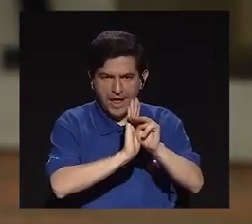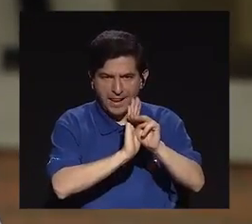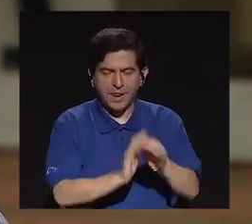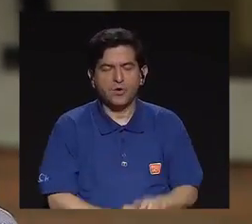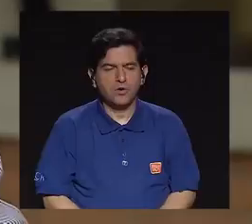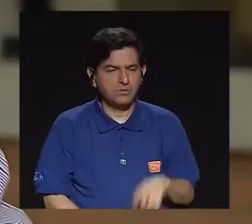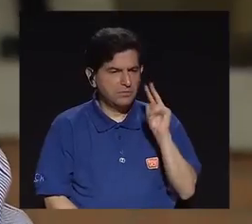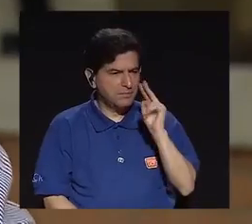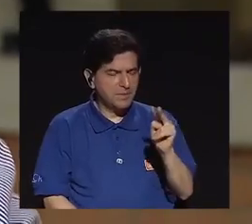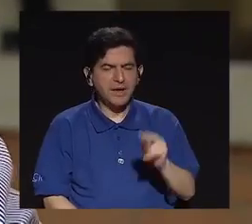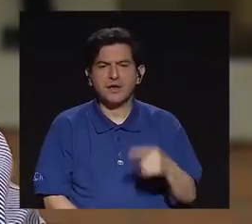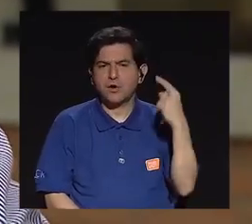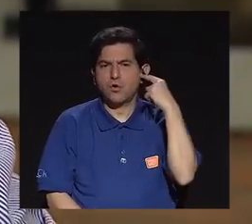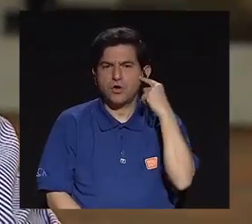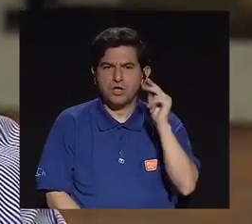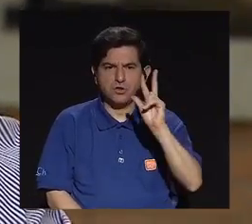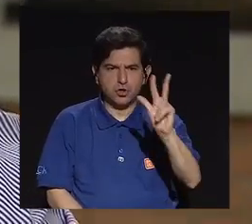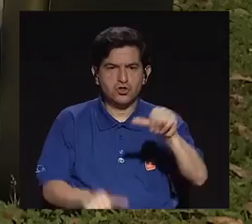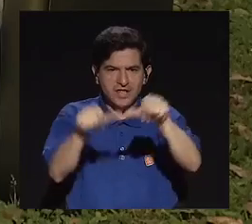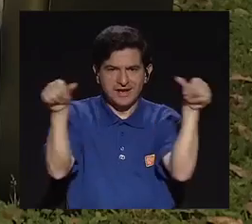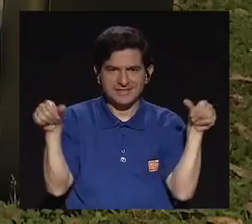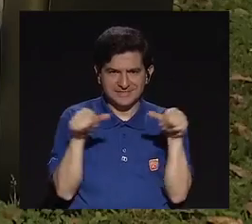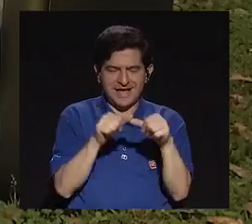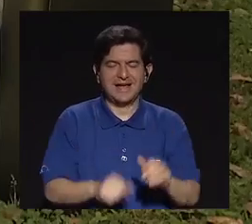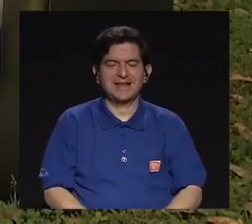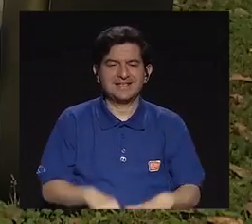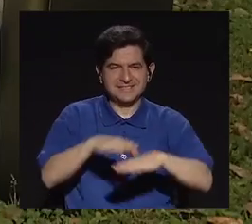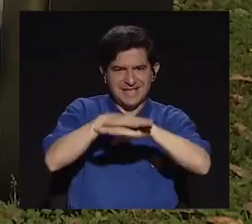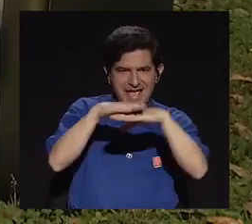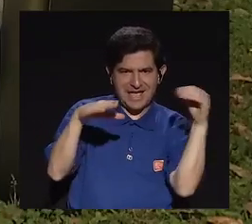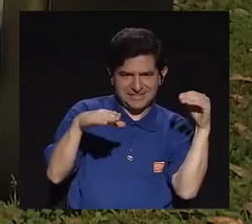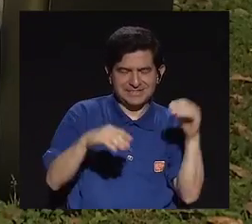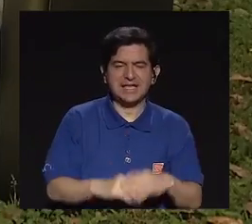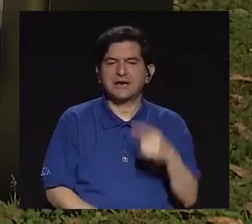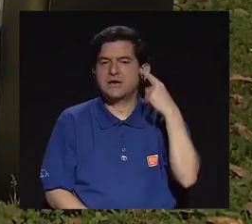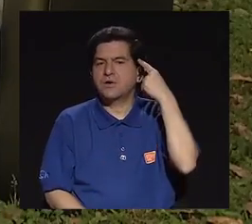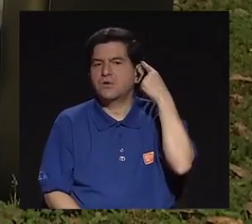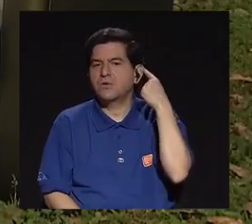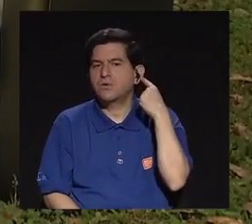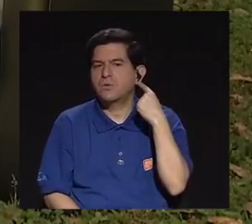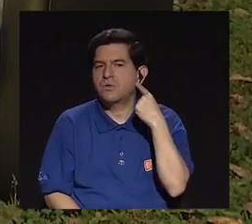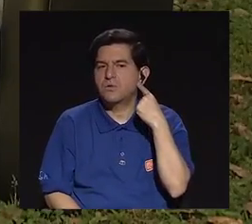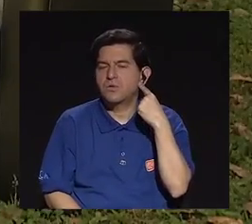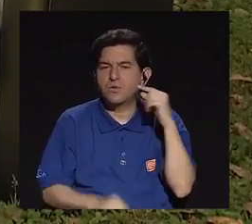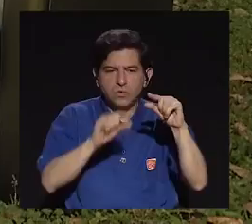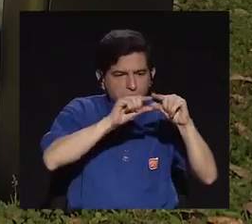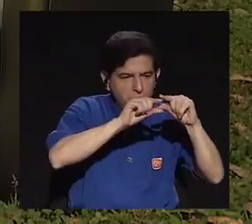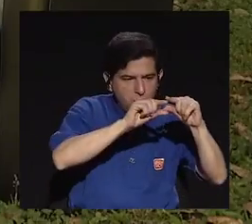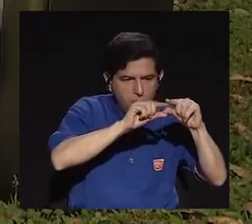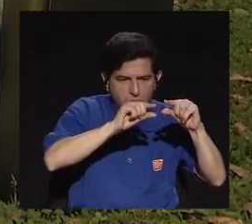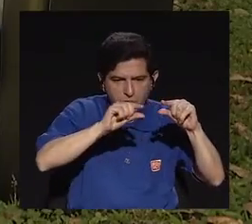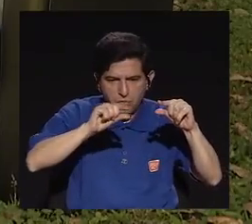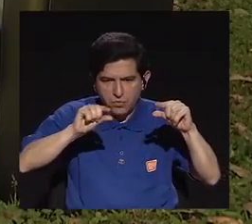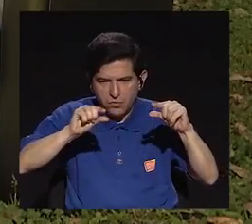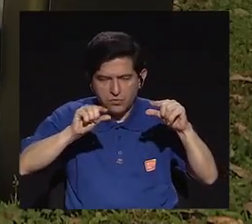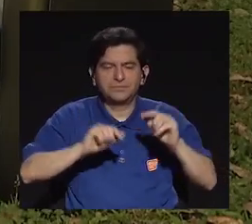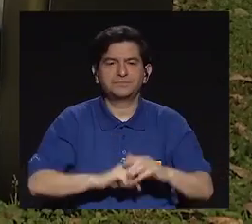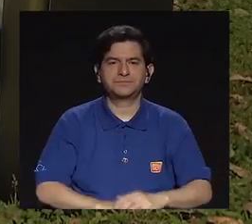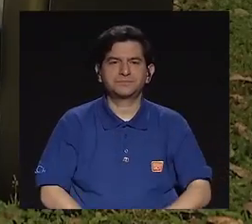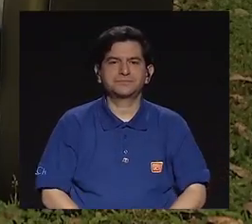que el oído tiene tres secciones. El oído externo, que va a ser la oreja o pabellón auricular, el conducto del